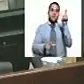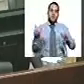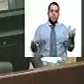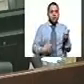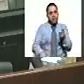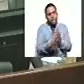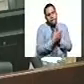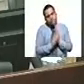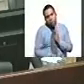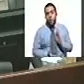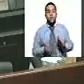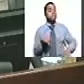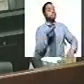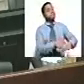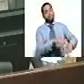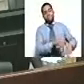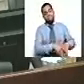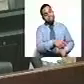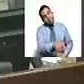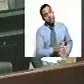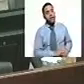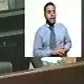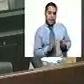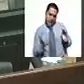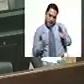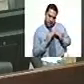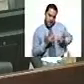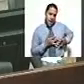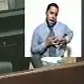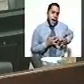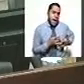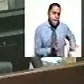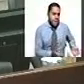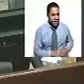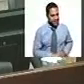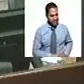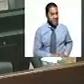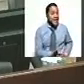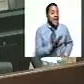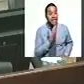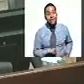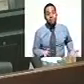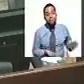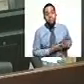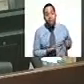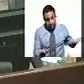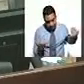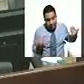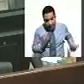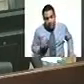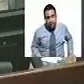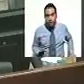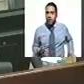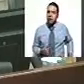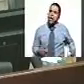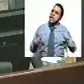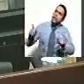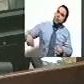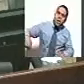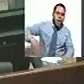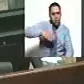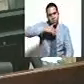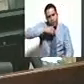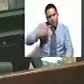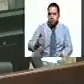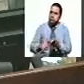personas humildes y pobres que ahí les estamos regalando su gueto y que nos agradezcan. Así no tenga escuela, así